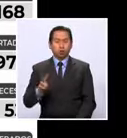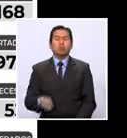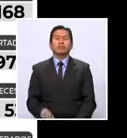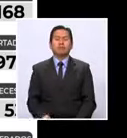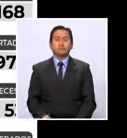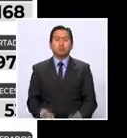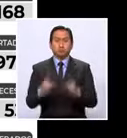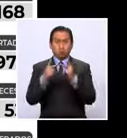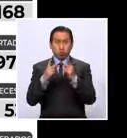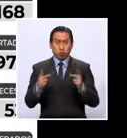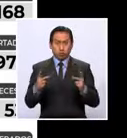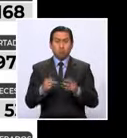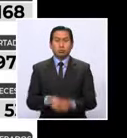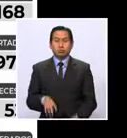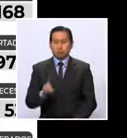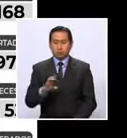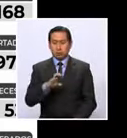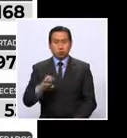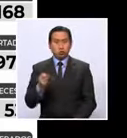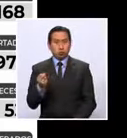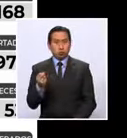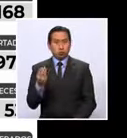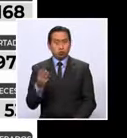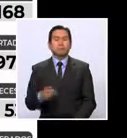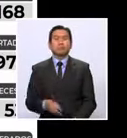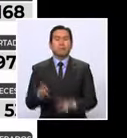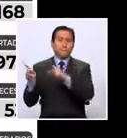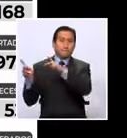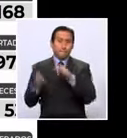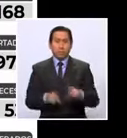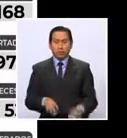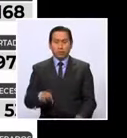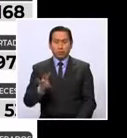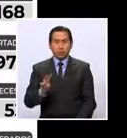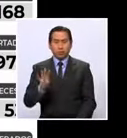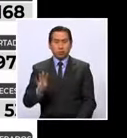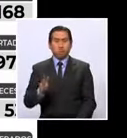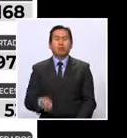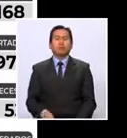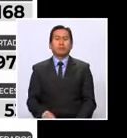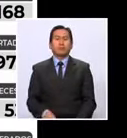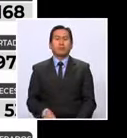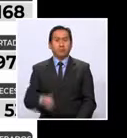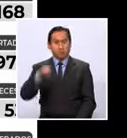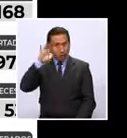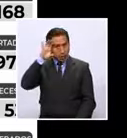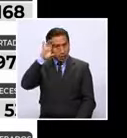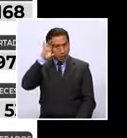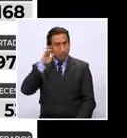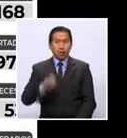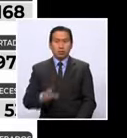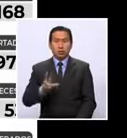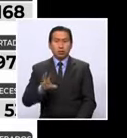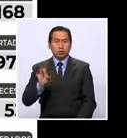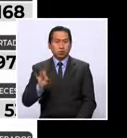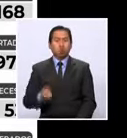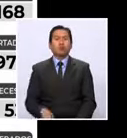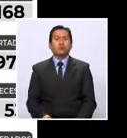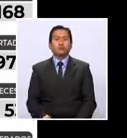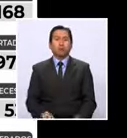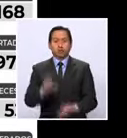potosí 112 pando 74 tarija 38